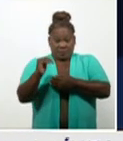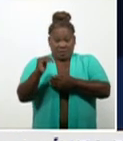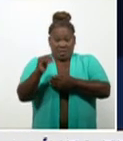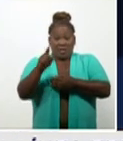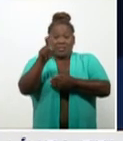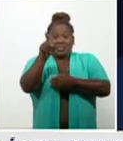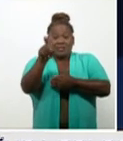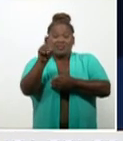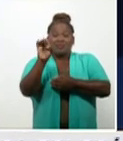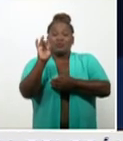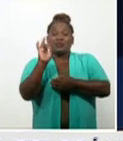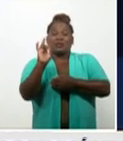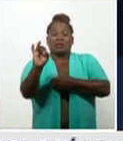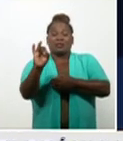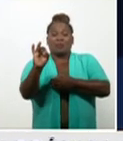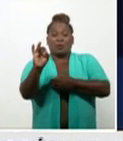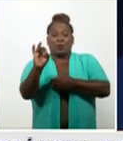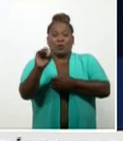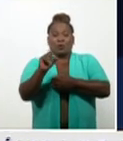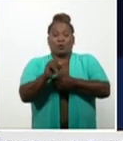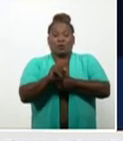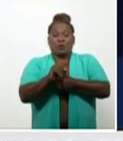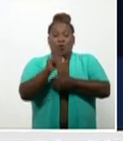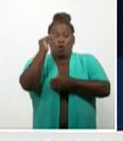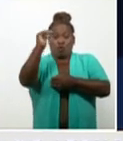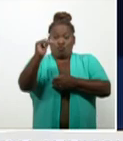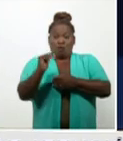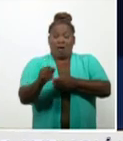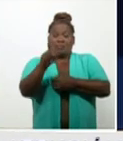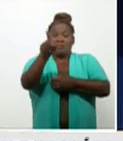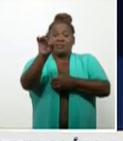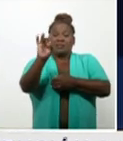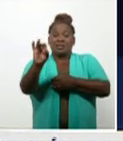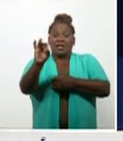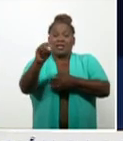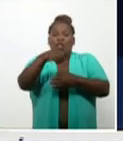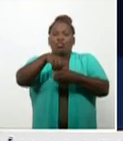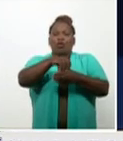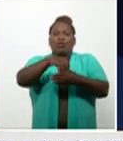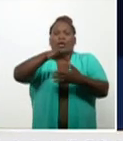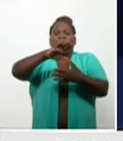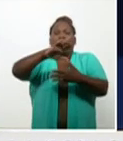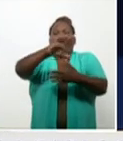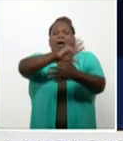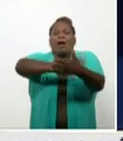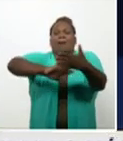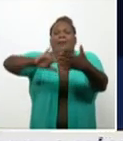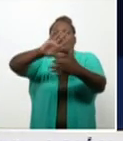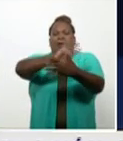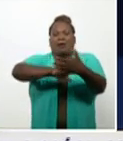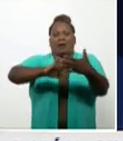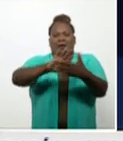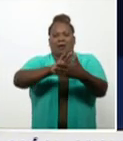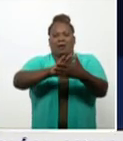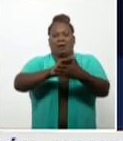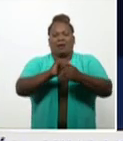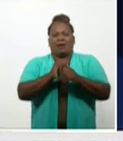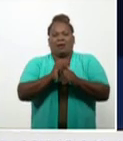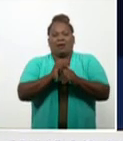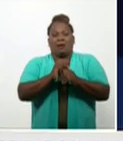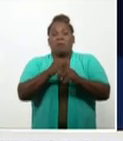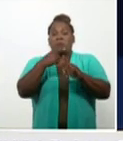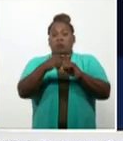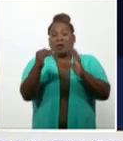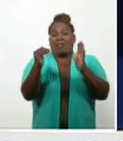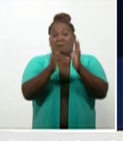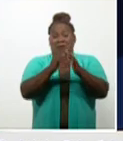el lugar número 17 en la región de las Américas en cuanto a la letalidad. La letalidad en la región